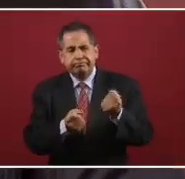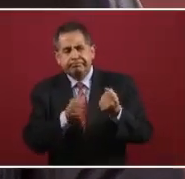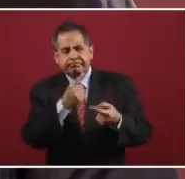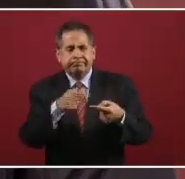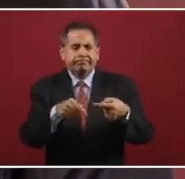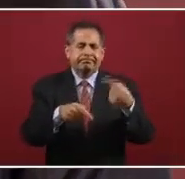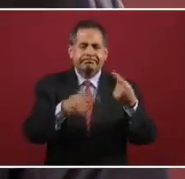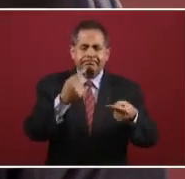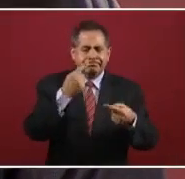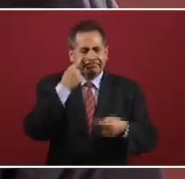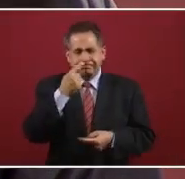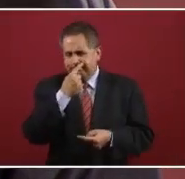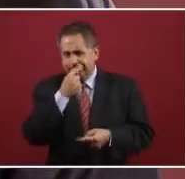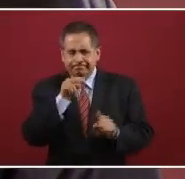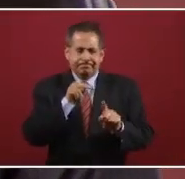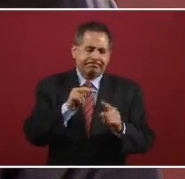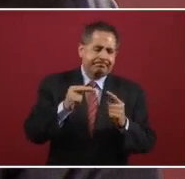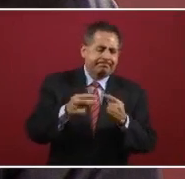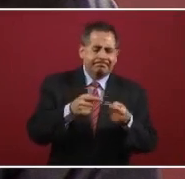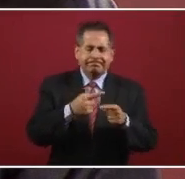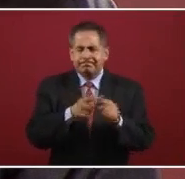es natural,